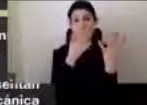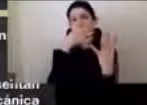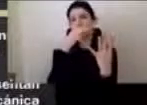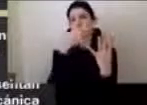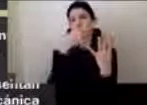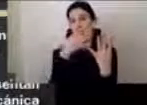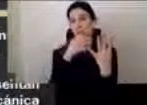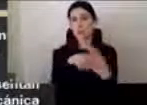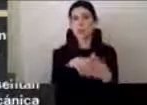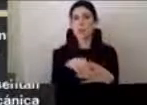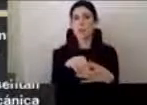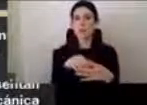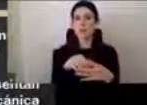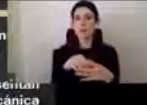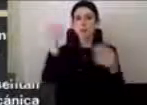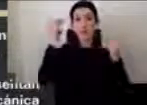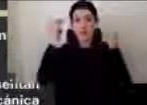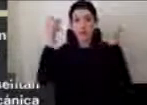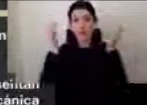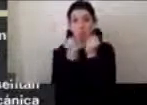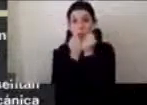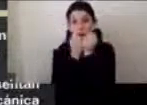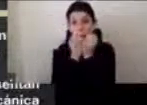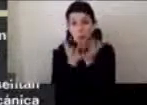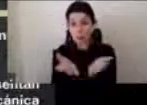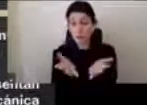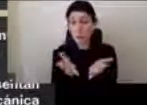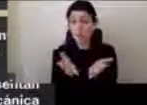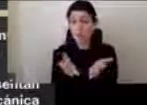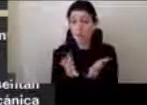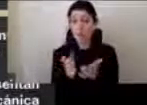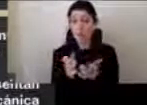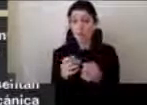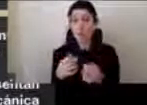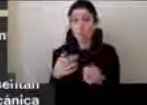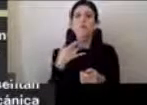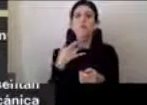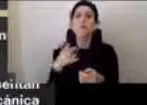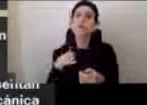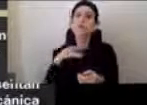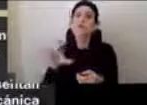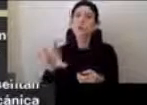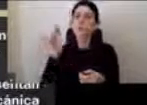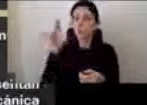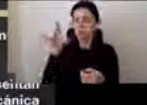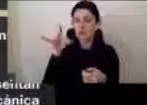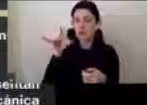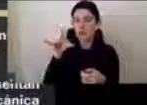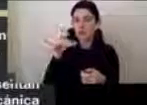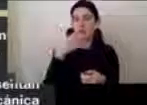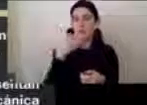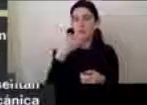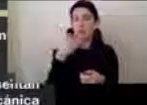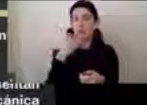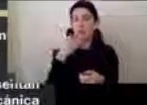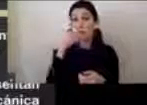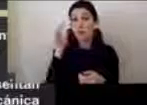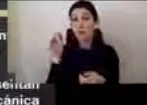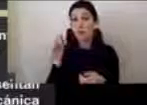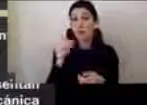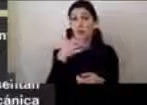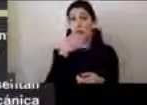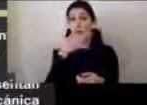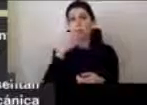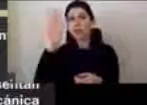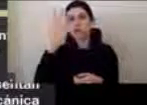ideas al explicar el porqué de la elección de su carta. Y describir al mostrar los elementos de la carta que